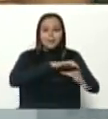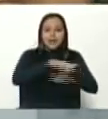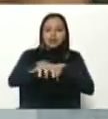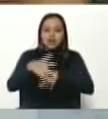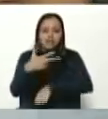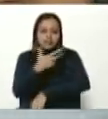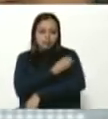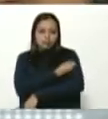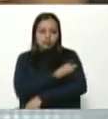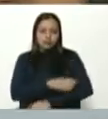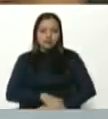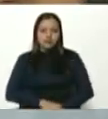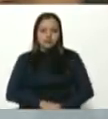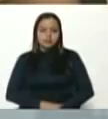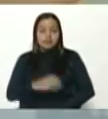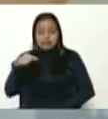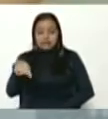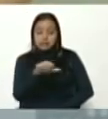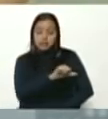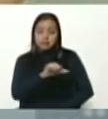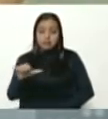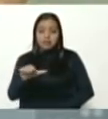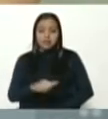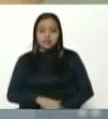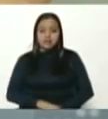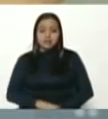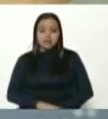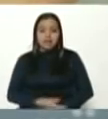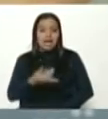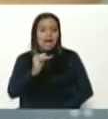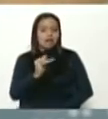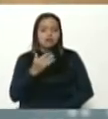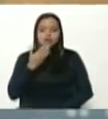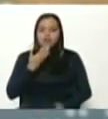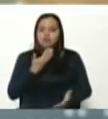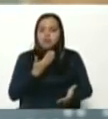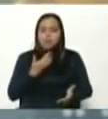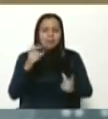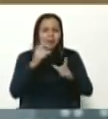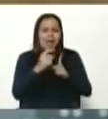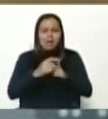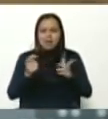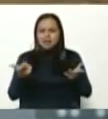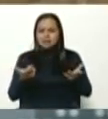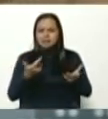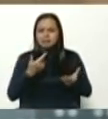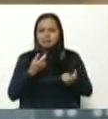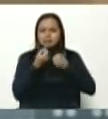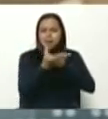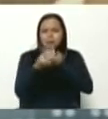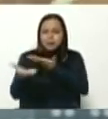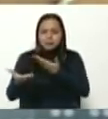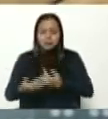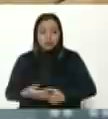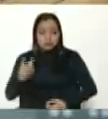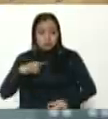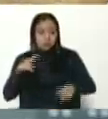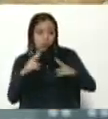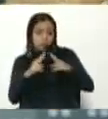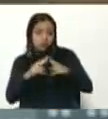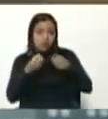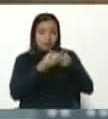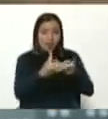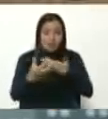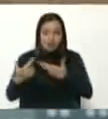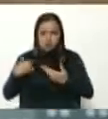la aplicación de las vacunas. Esta semana hubo una declaración insólita. Yo cuando conocí esa declaración